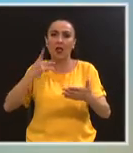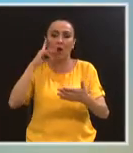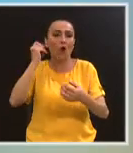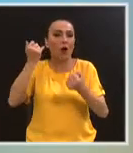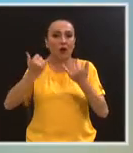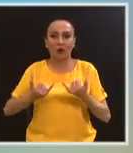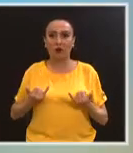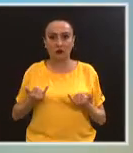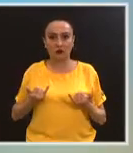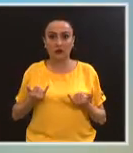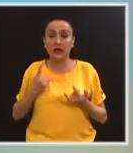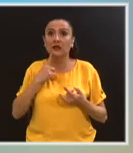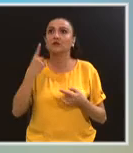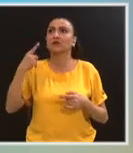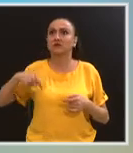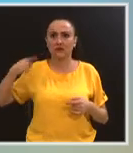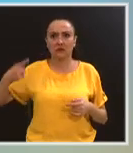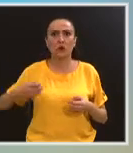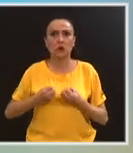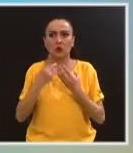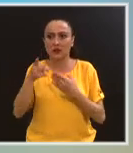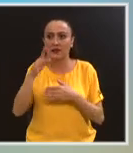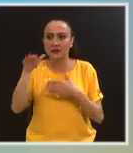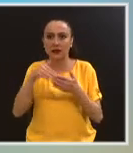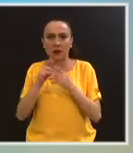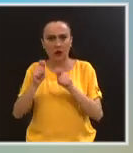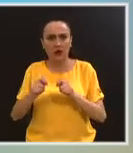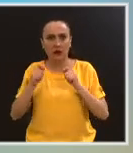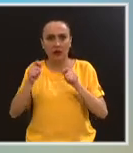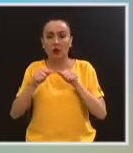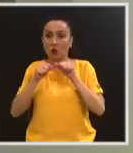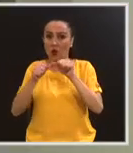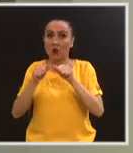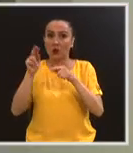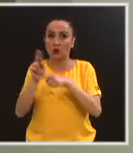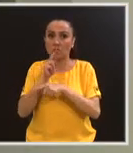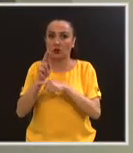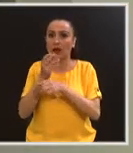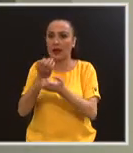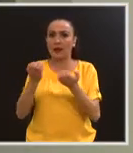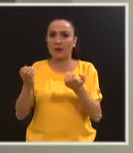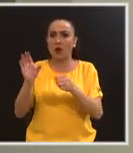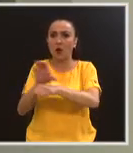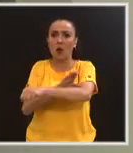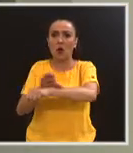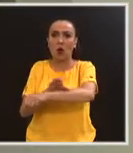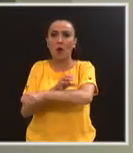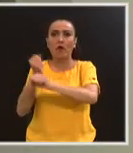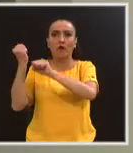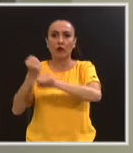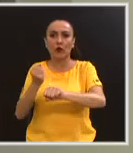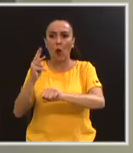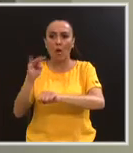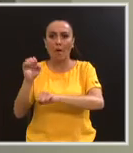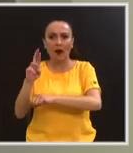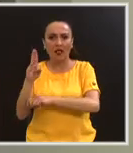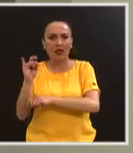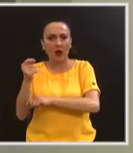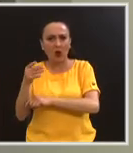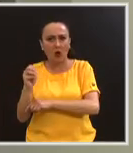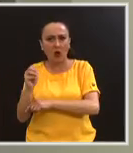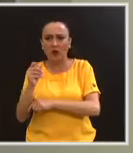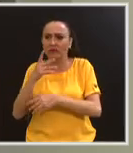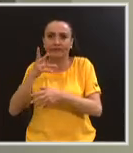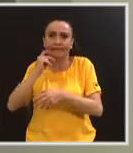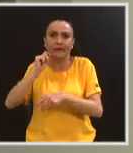actualizaciones es recurrente que en muchos de estos centros educativos continúen utilizando equipo de cómputo de la fundación Omar dengu equivalente a un